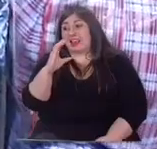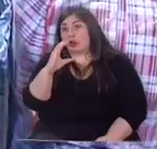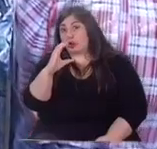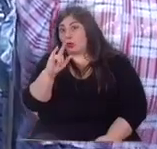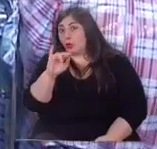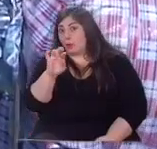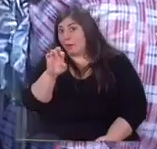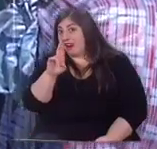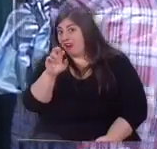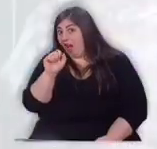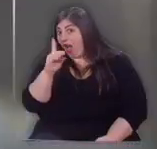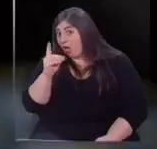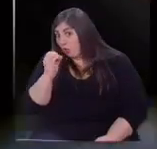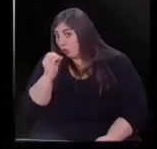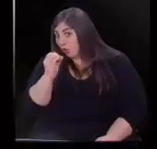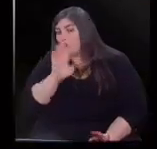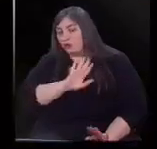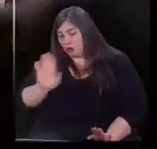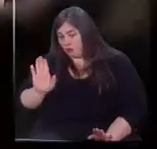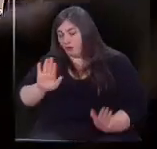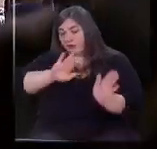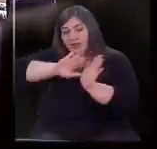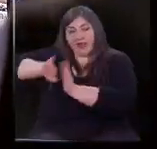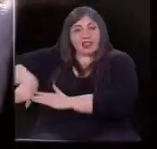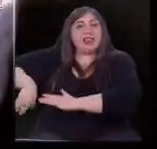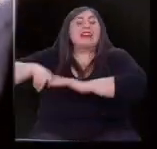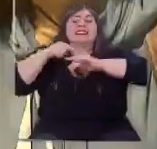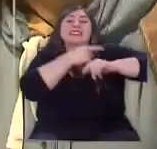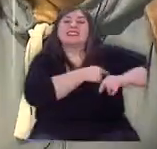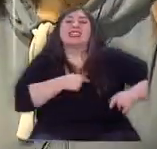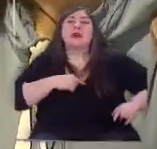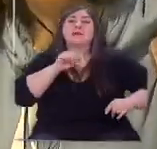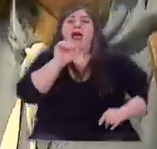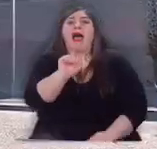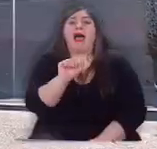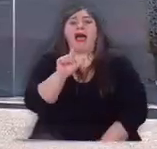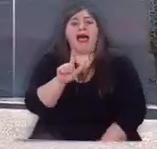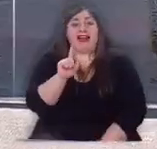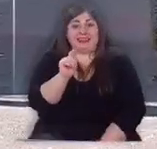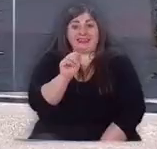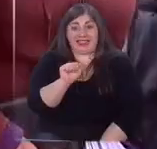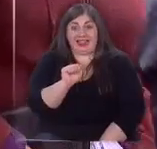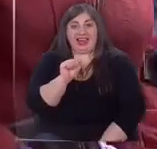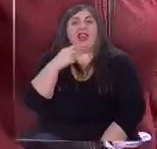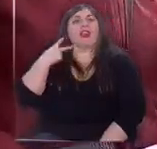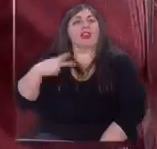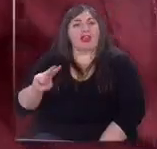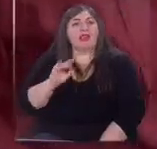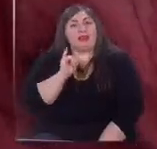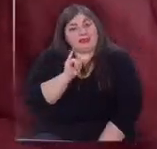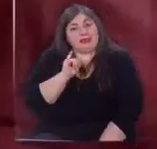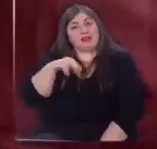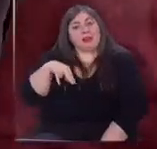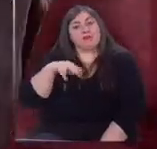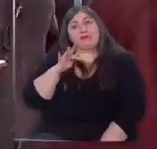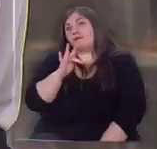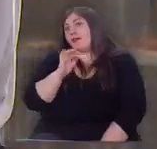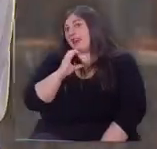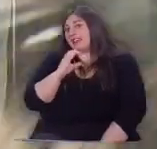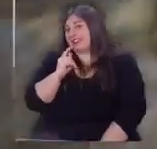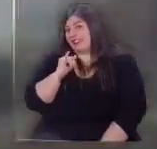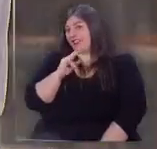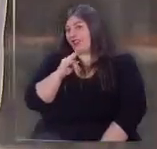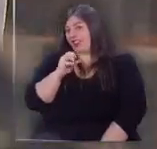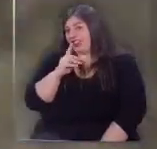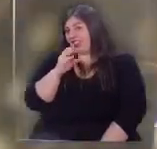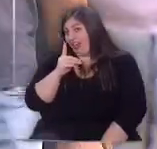alta de infectividad. El alta de infectividad que se da, según informó hoy el ministro, por asesoramiento del Consejo